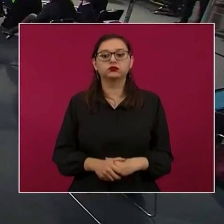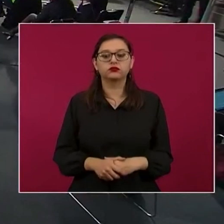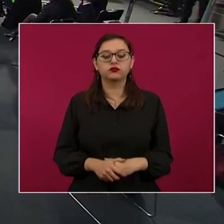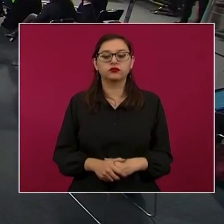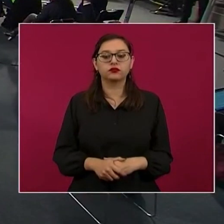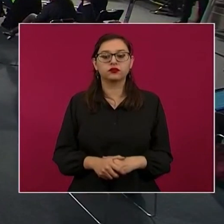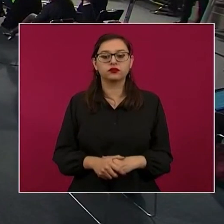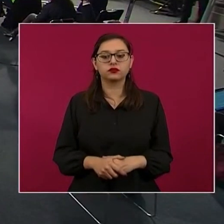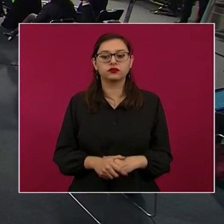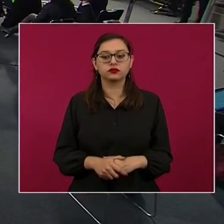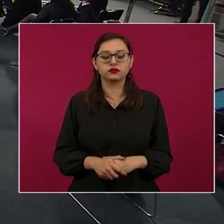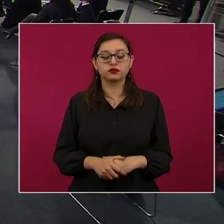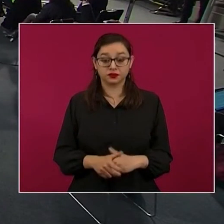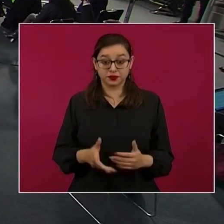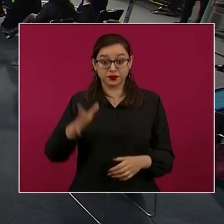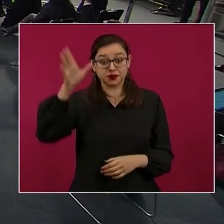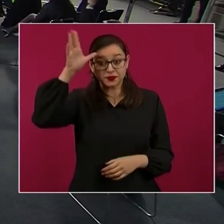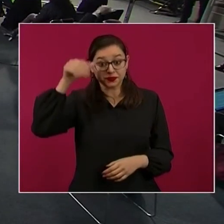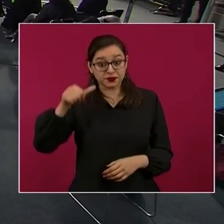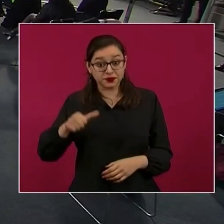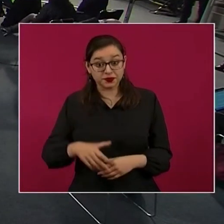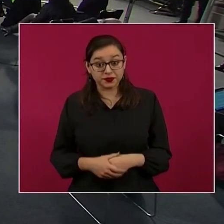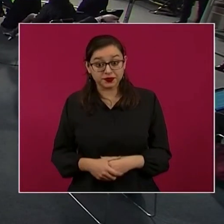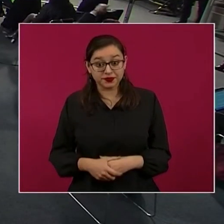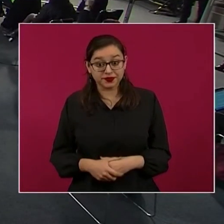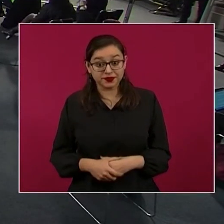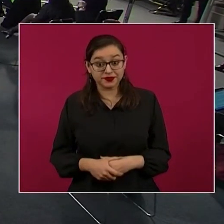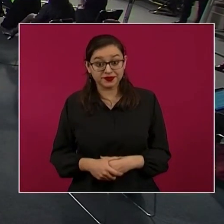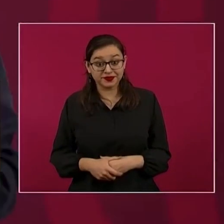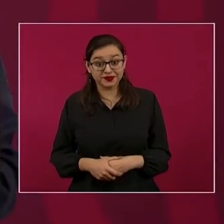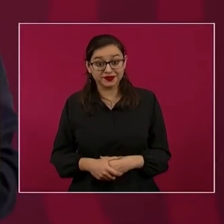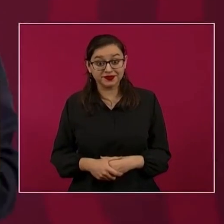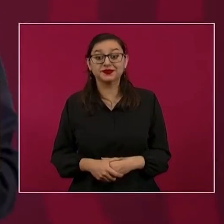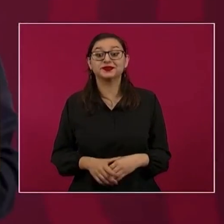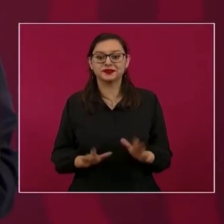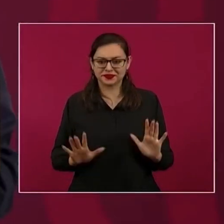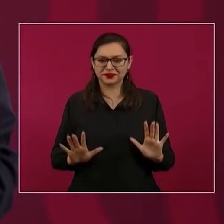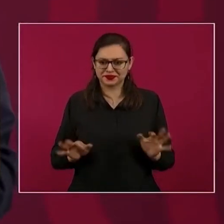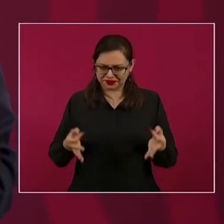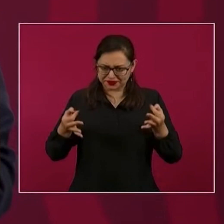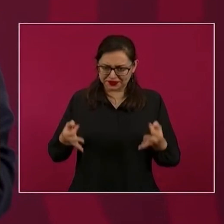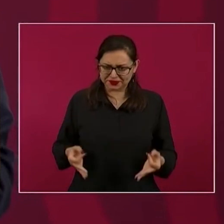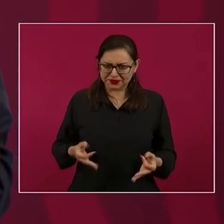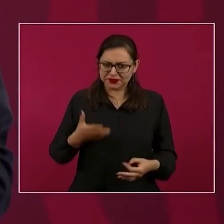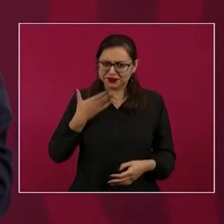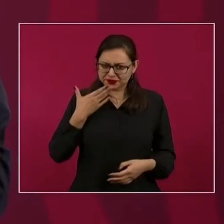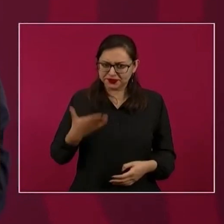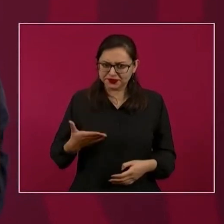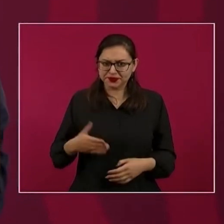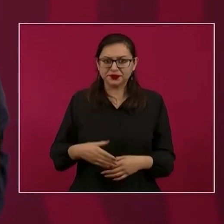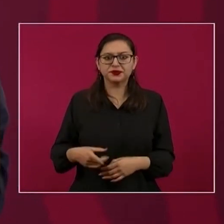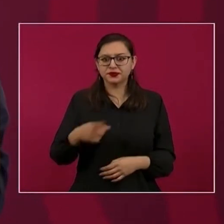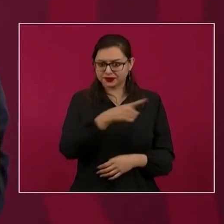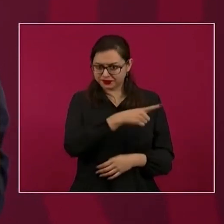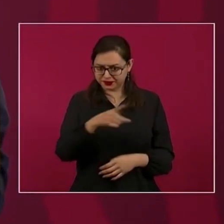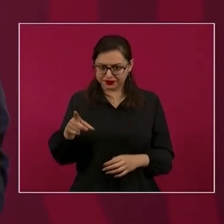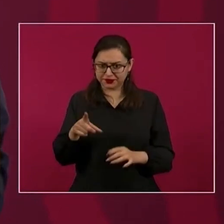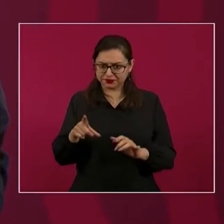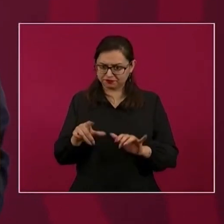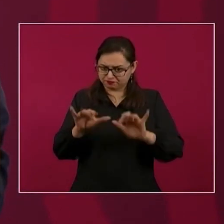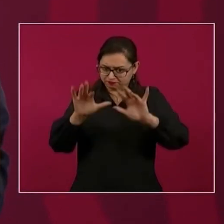vamos a hacerlo así formalmente, o sea, hacen la